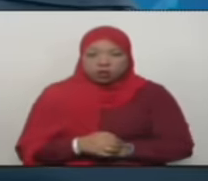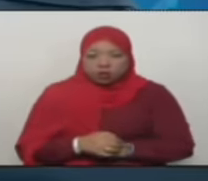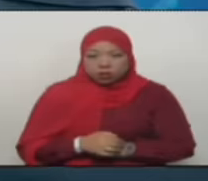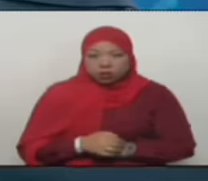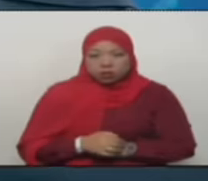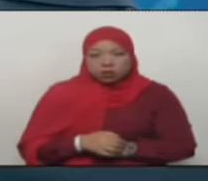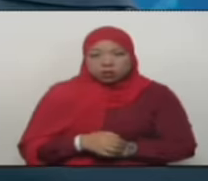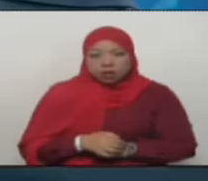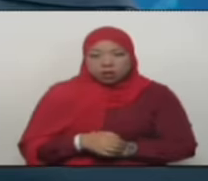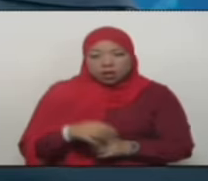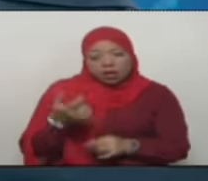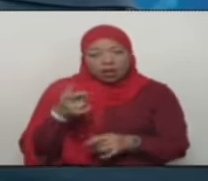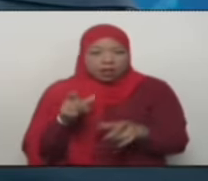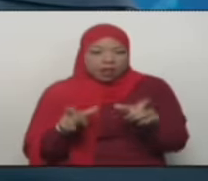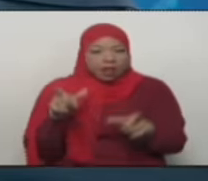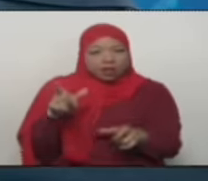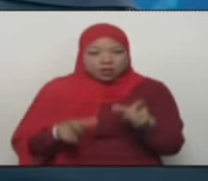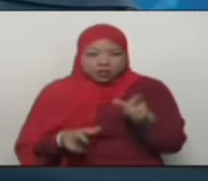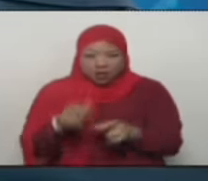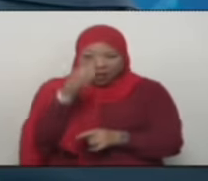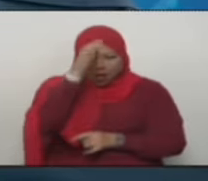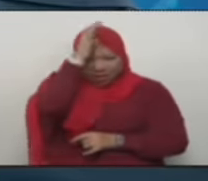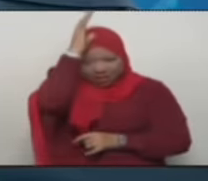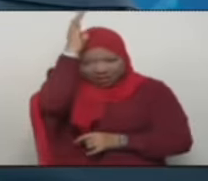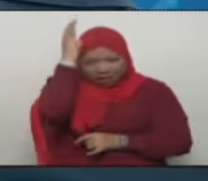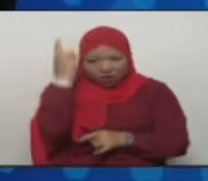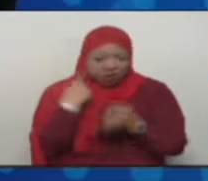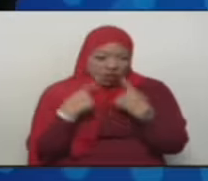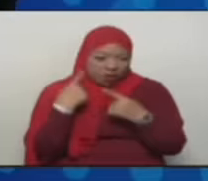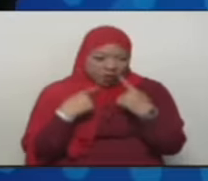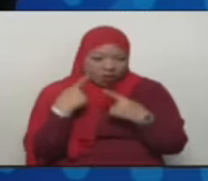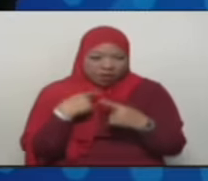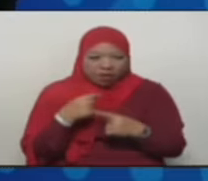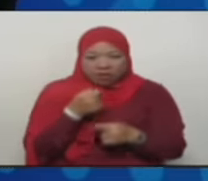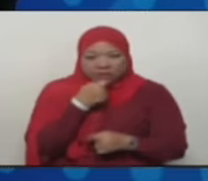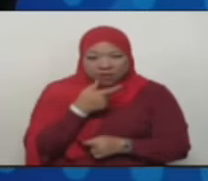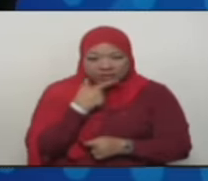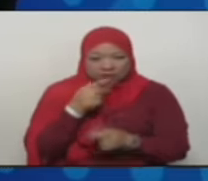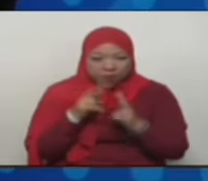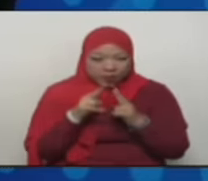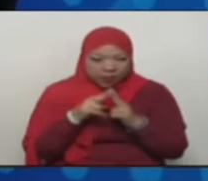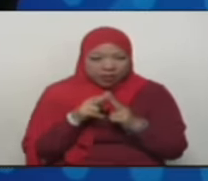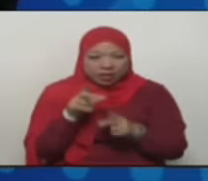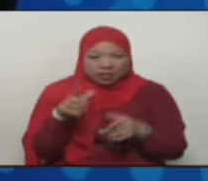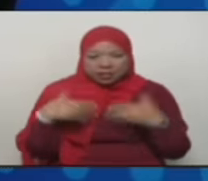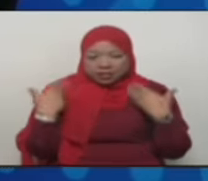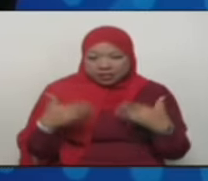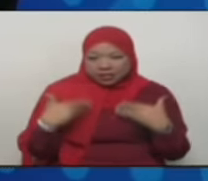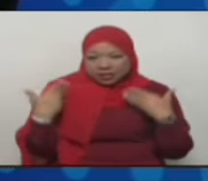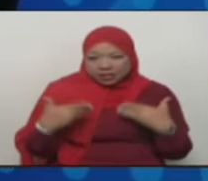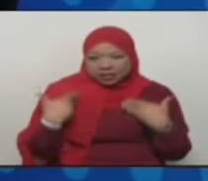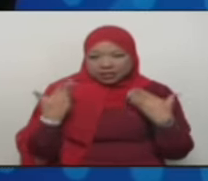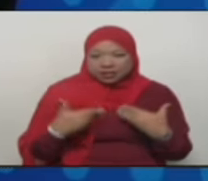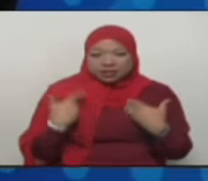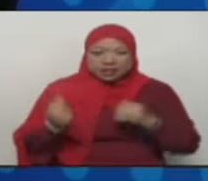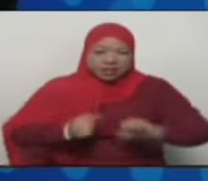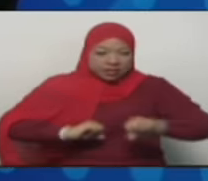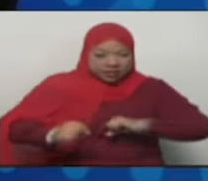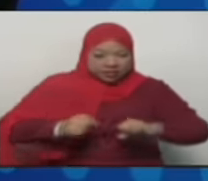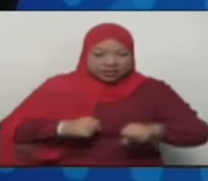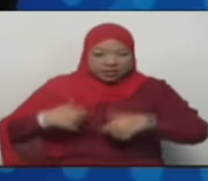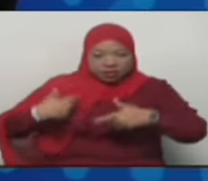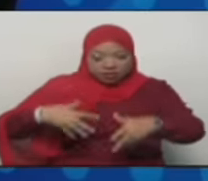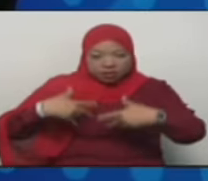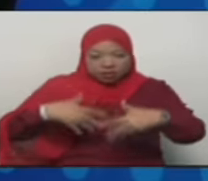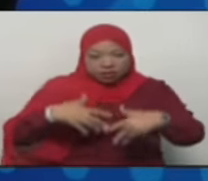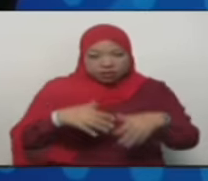Gallo Pinto, Eso pegó fuerte. Nosotros hicimos una campaña propositiva, alegre, movilizadora,